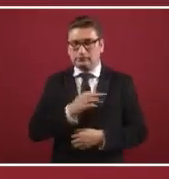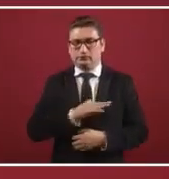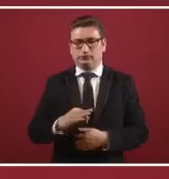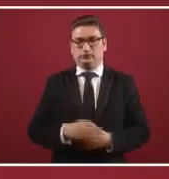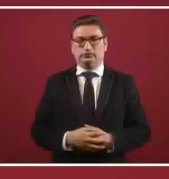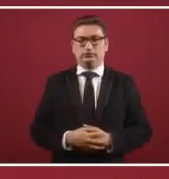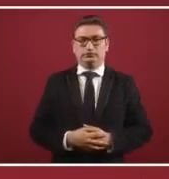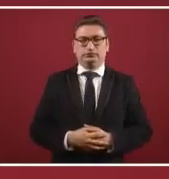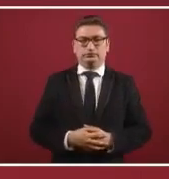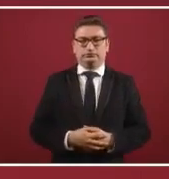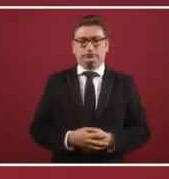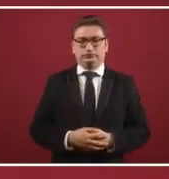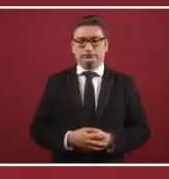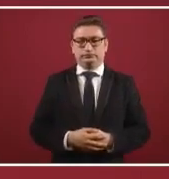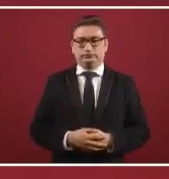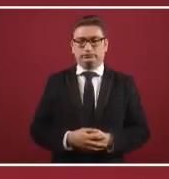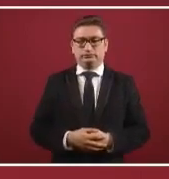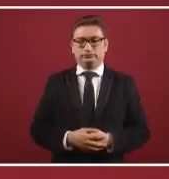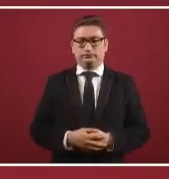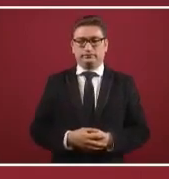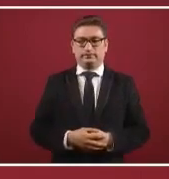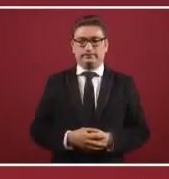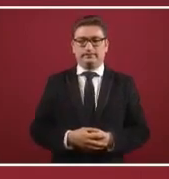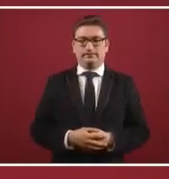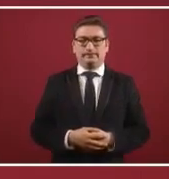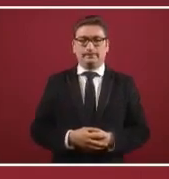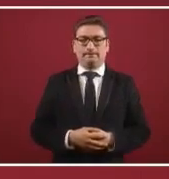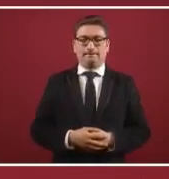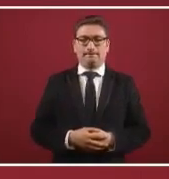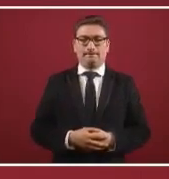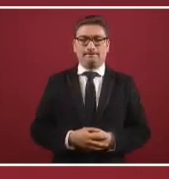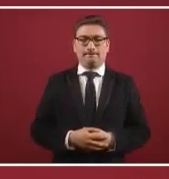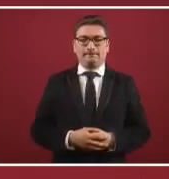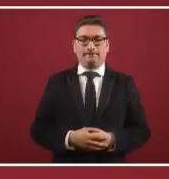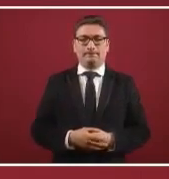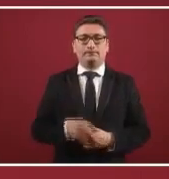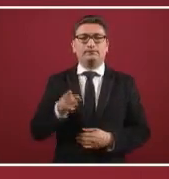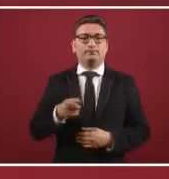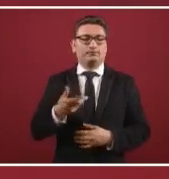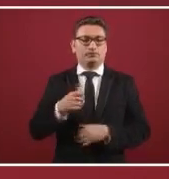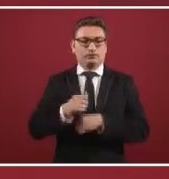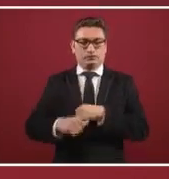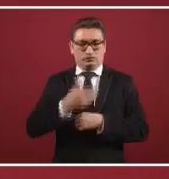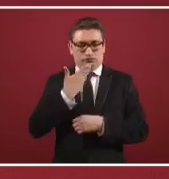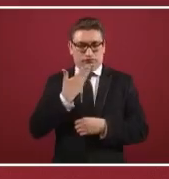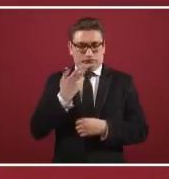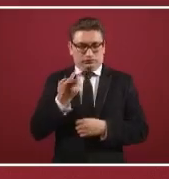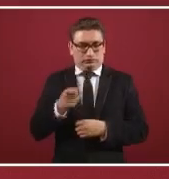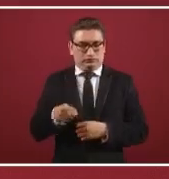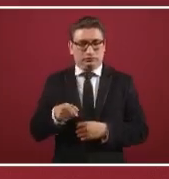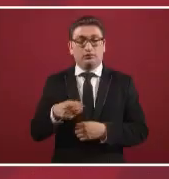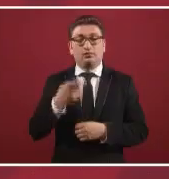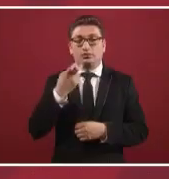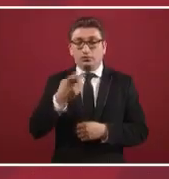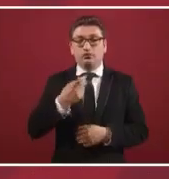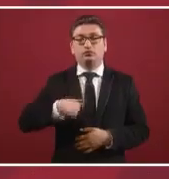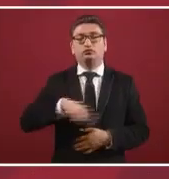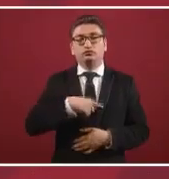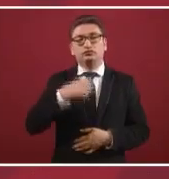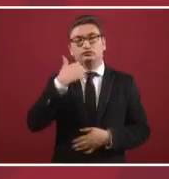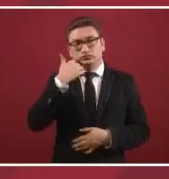y hacerle la operación que se hace en estos casos. Entonces, lo que